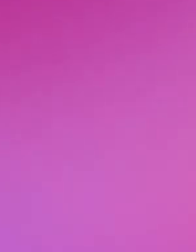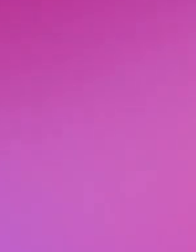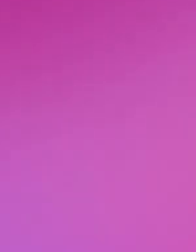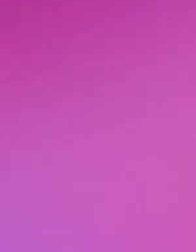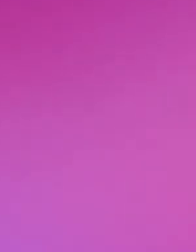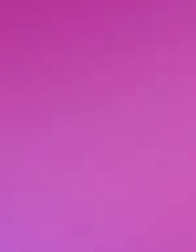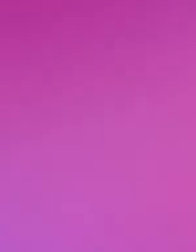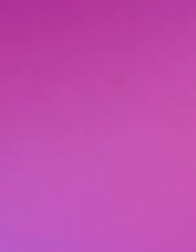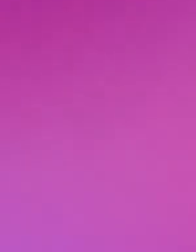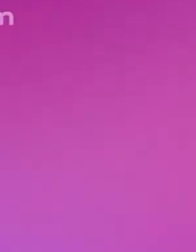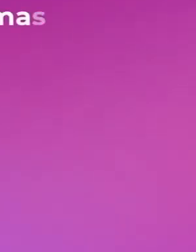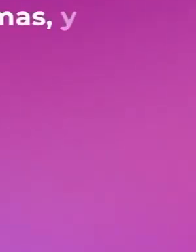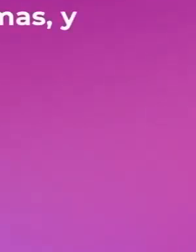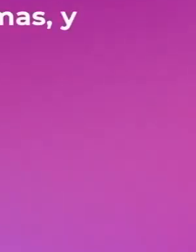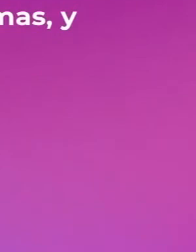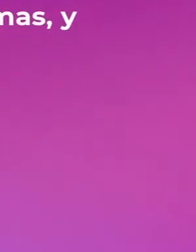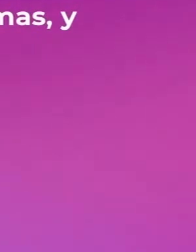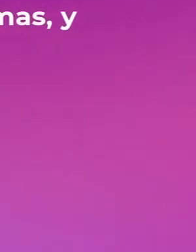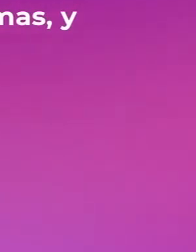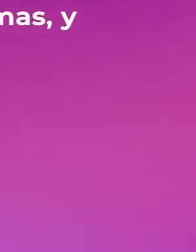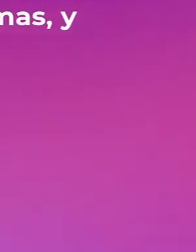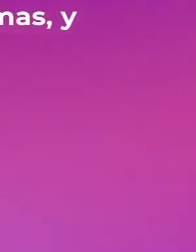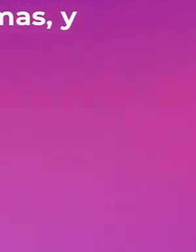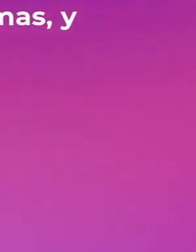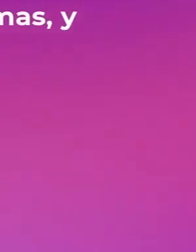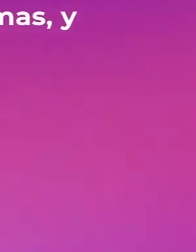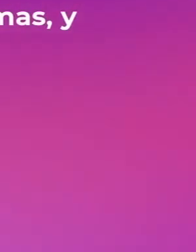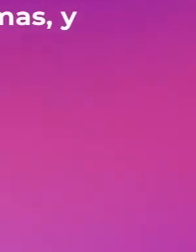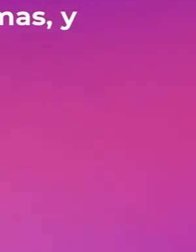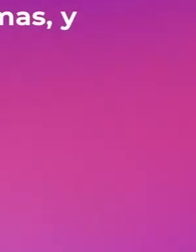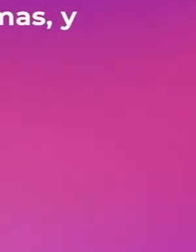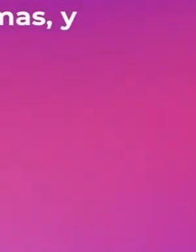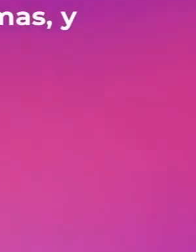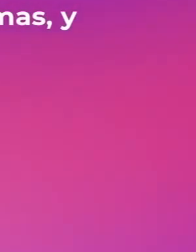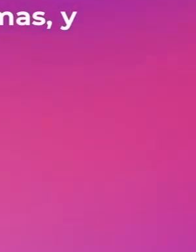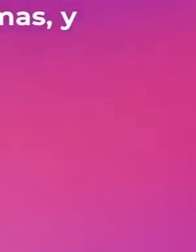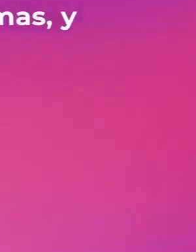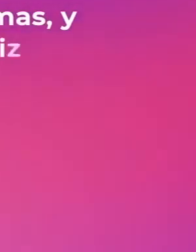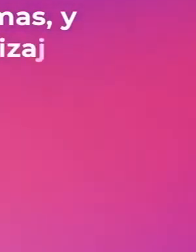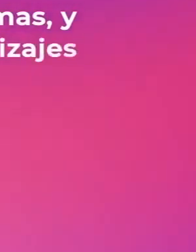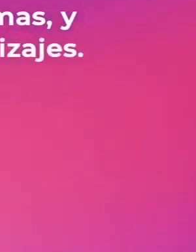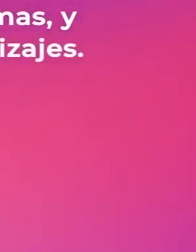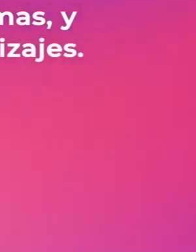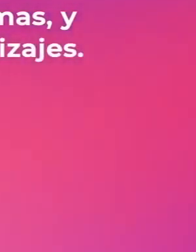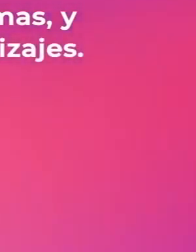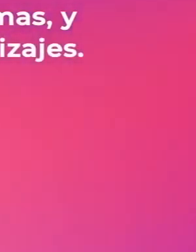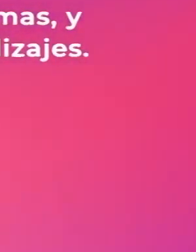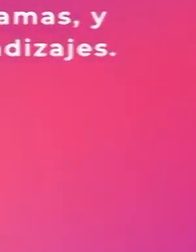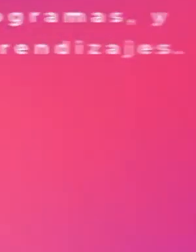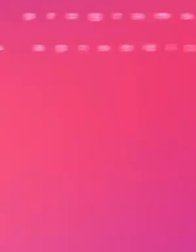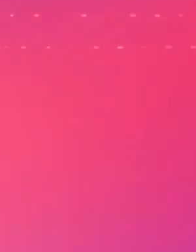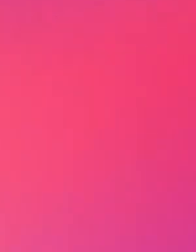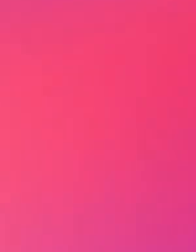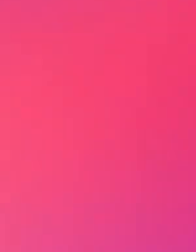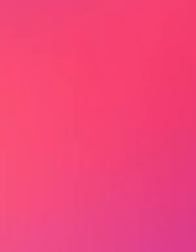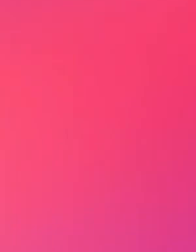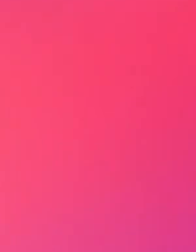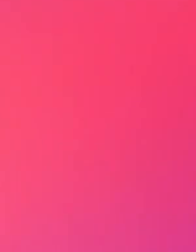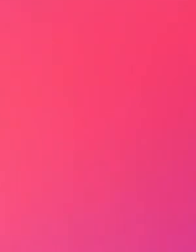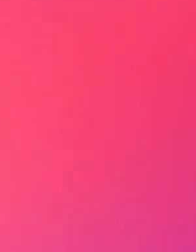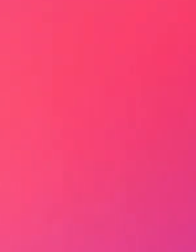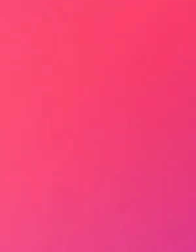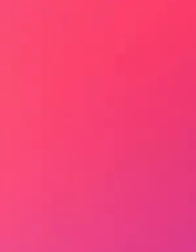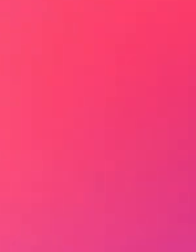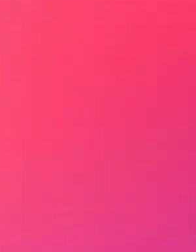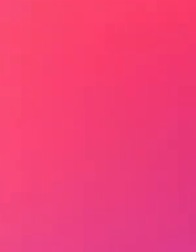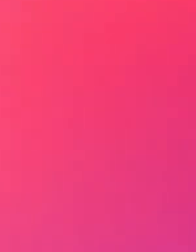aprendeencasa.cep.gob.mx, en donde podrás ver nuevamente los videos de los programas y además encontrarás actividades para fortalecer tus